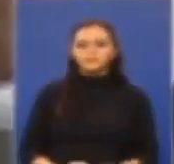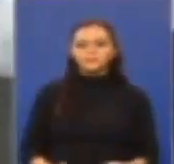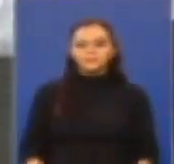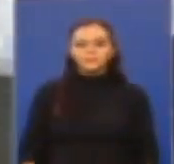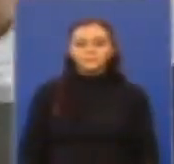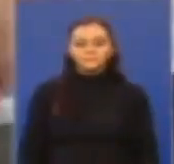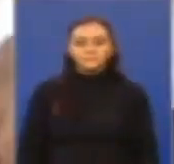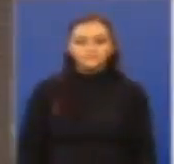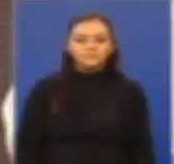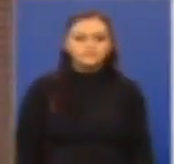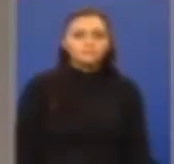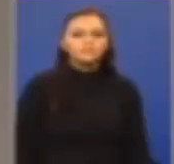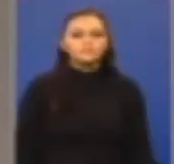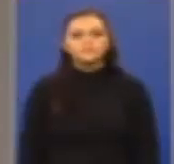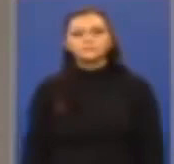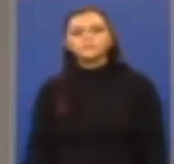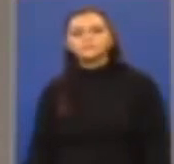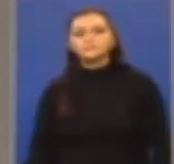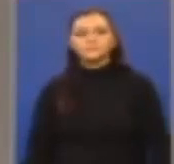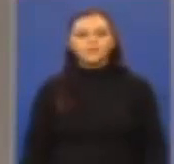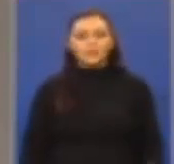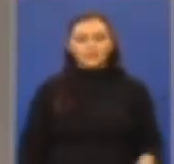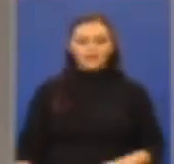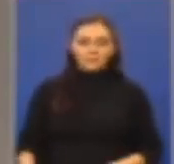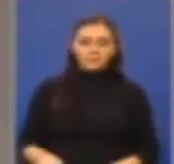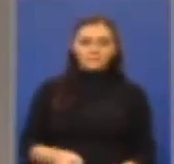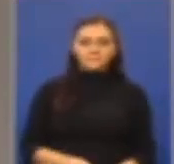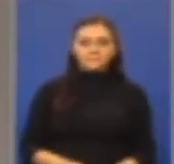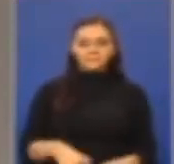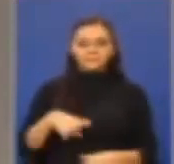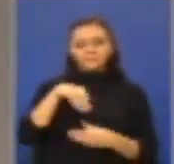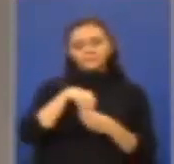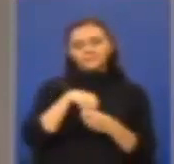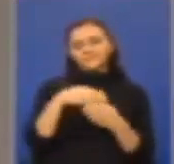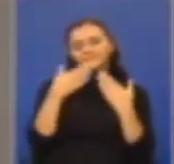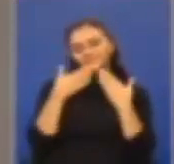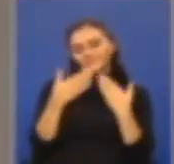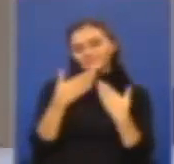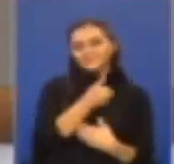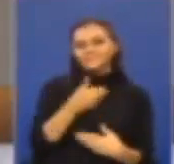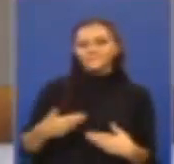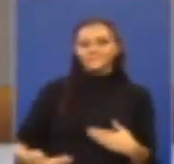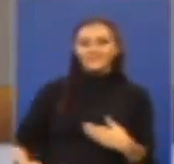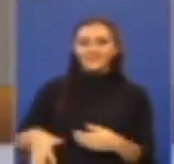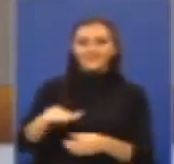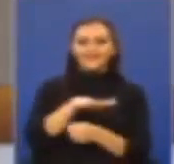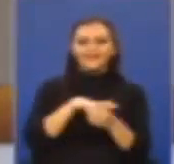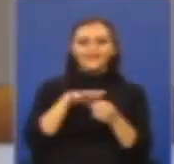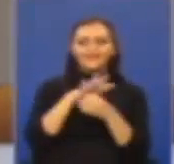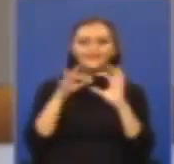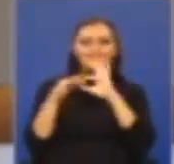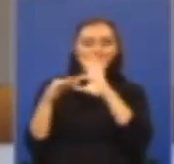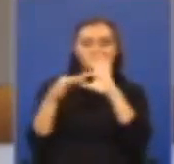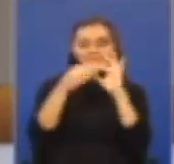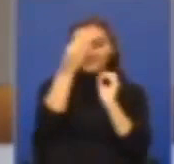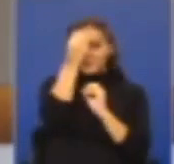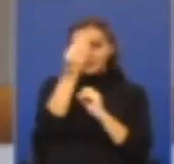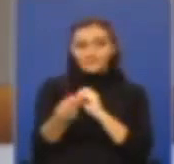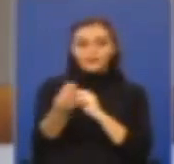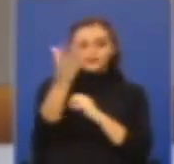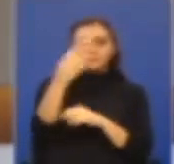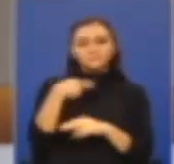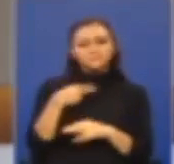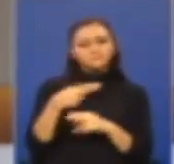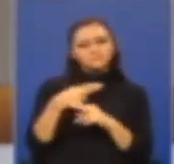Conocimiento, para que precise más detalles al respecto. Adelante, Guillón. Gracias, presidente. Compañeras, compañeros, buenos días. Sí, realmente el IAE tenía un